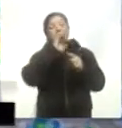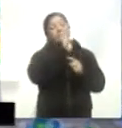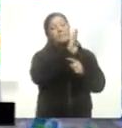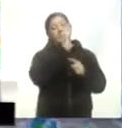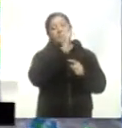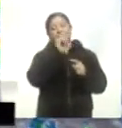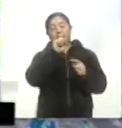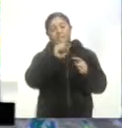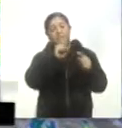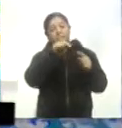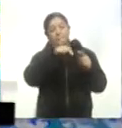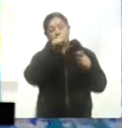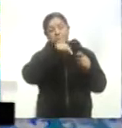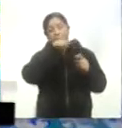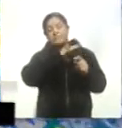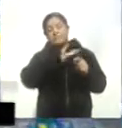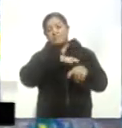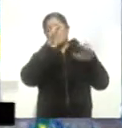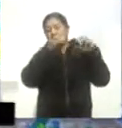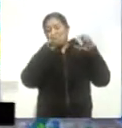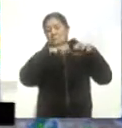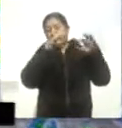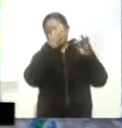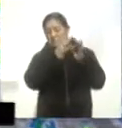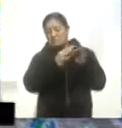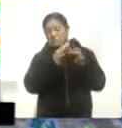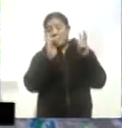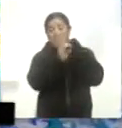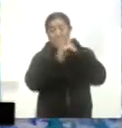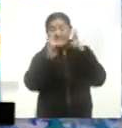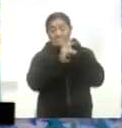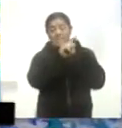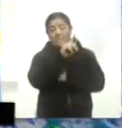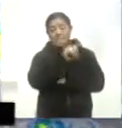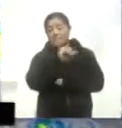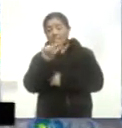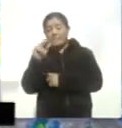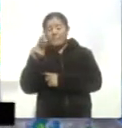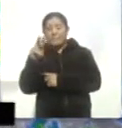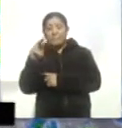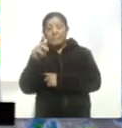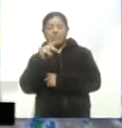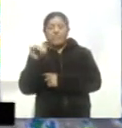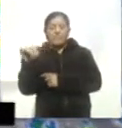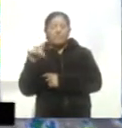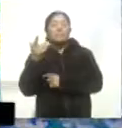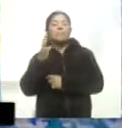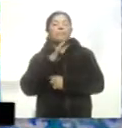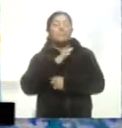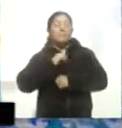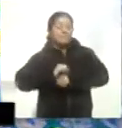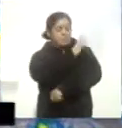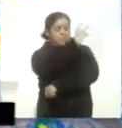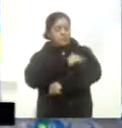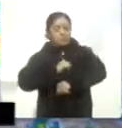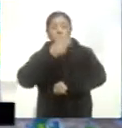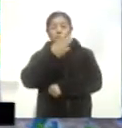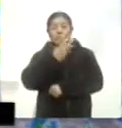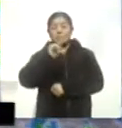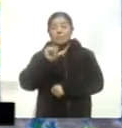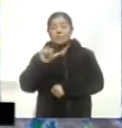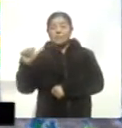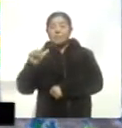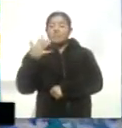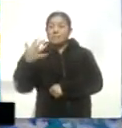Sur, manteniendo probabilidad de lluvias puntuales fuertes, vientos con rachas de 70-80 kilómetros por hora y oleaje de 3 a 5 metros de altura en la